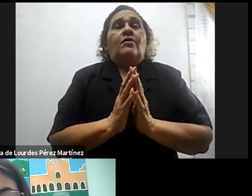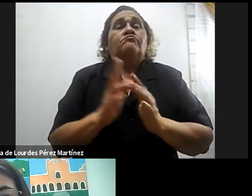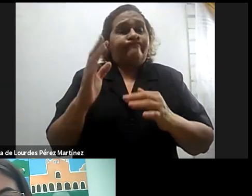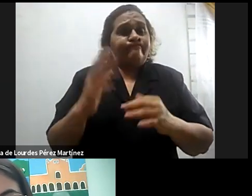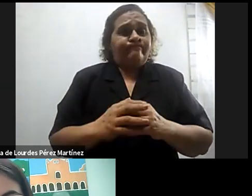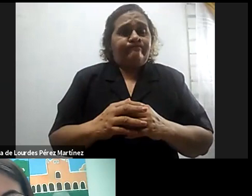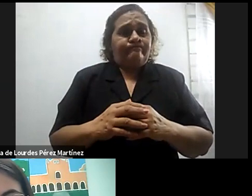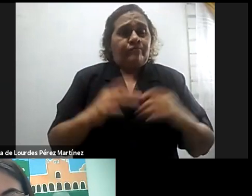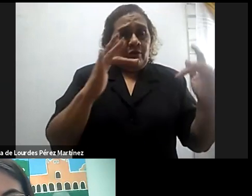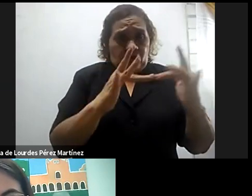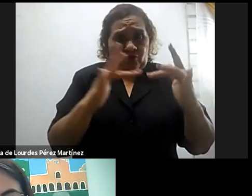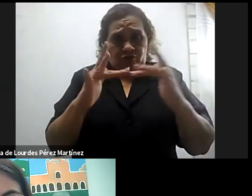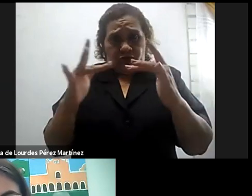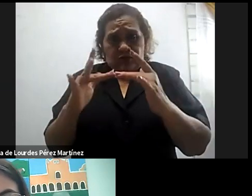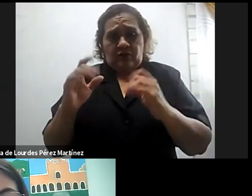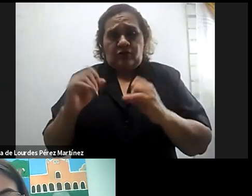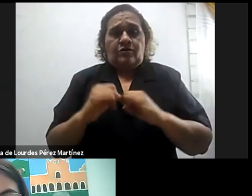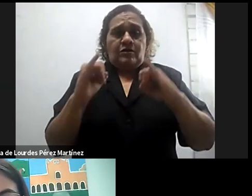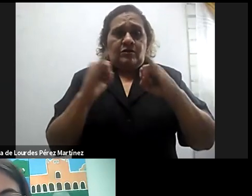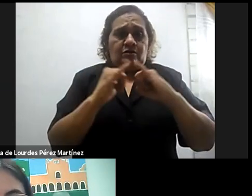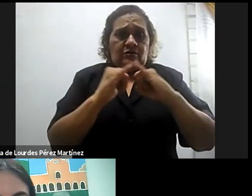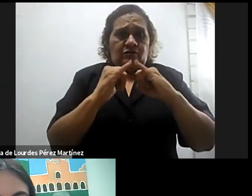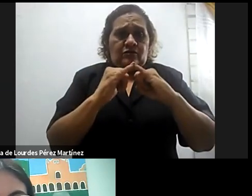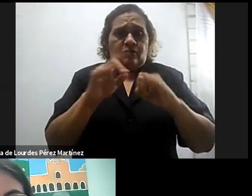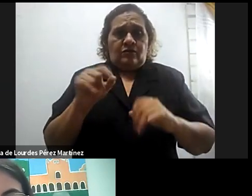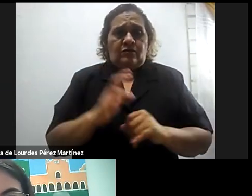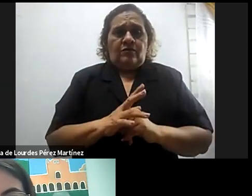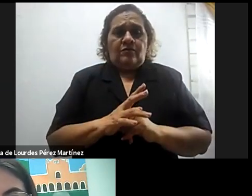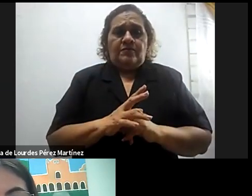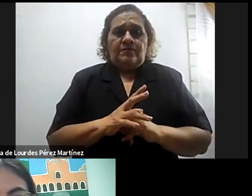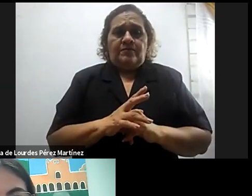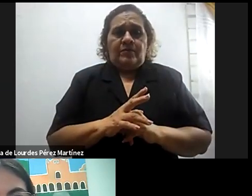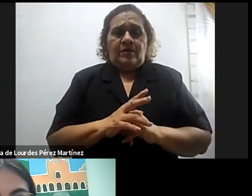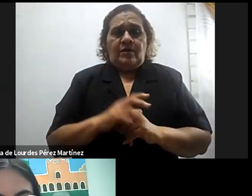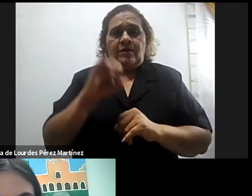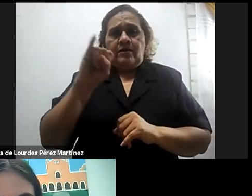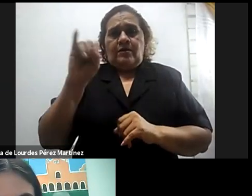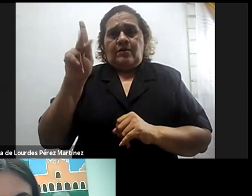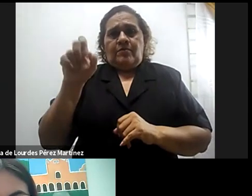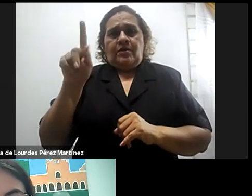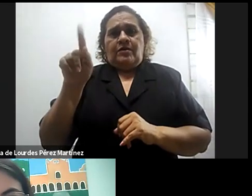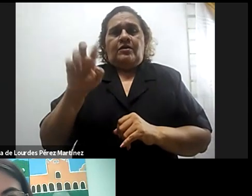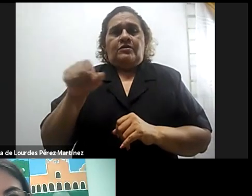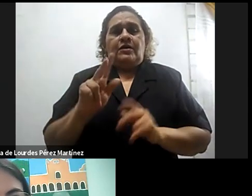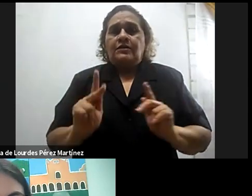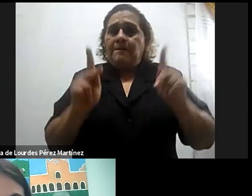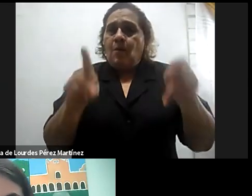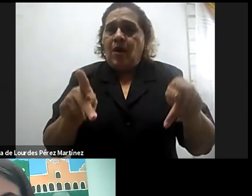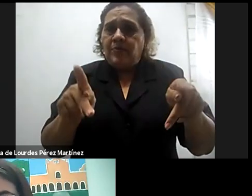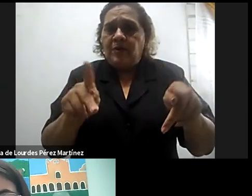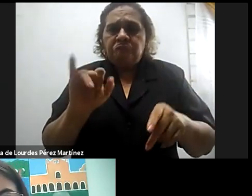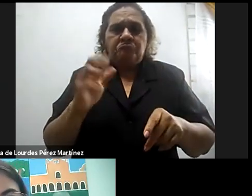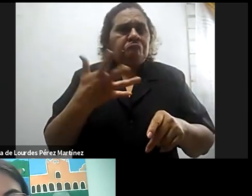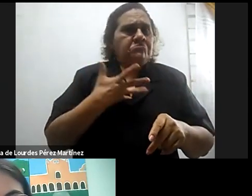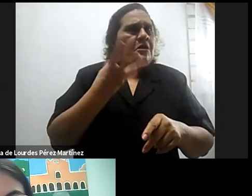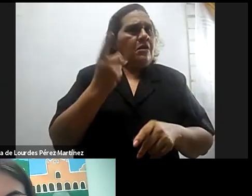las instancias de esta administración. Que el IPDEI también sea ese puente, ¿no? Si tienen alguna